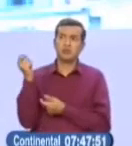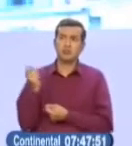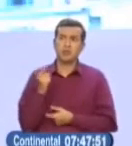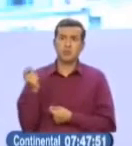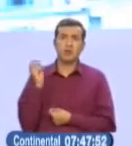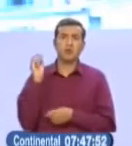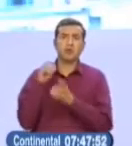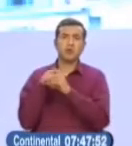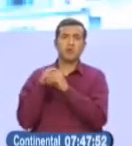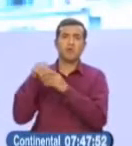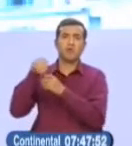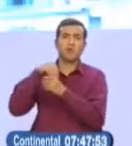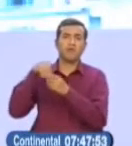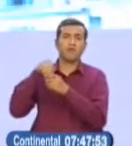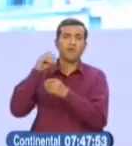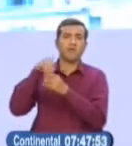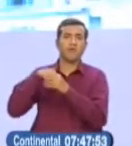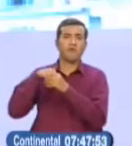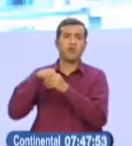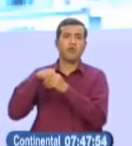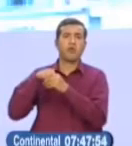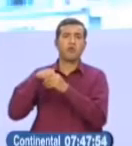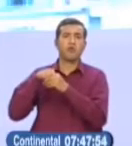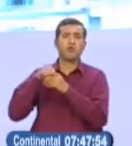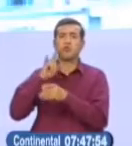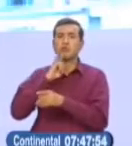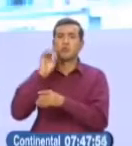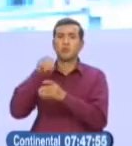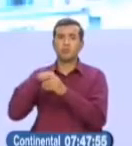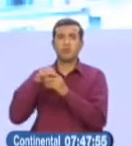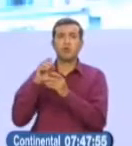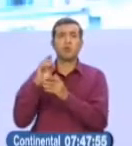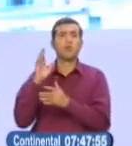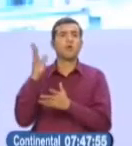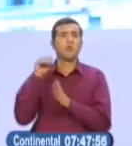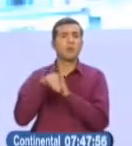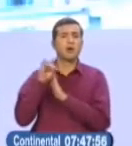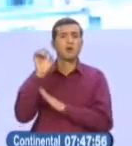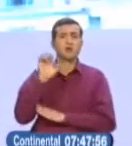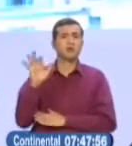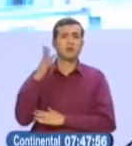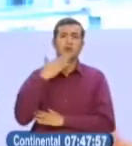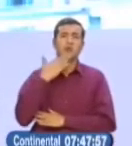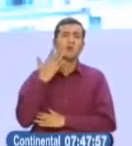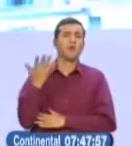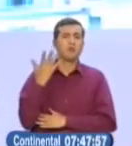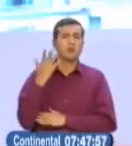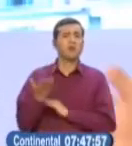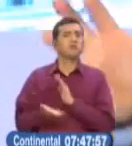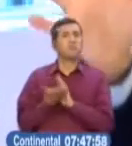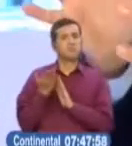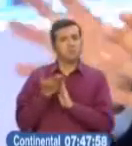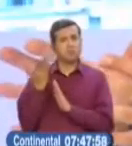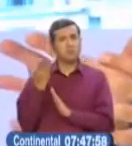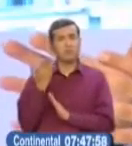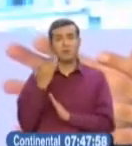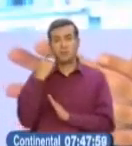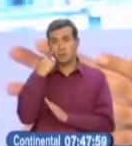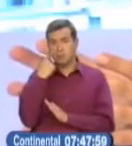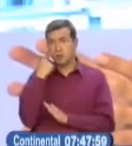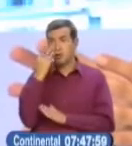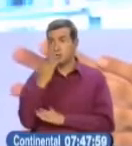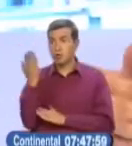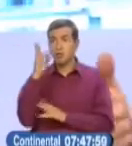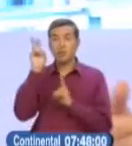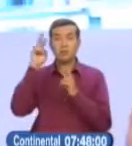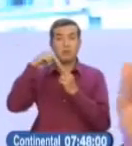tenemos colocados en el fondo, en los fondos norteamericanos o en los bancos europeos. Entonces ahí hay una enorme potencialidad, solo mirando los